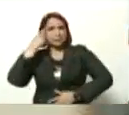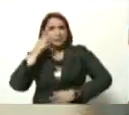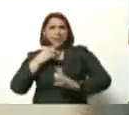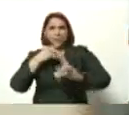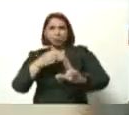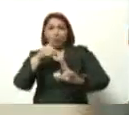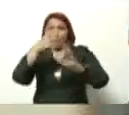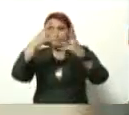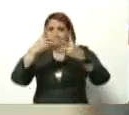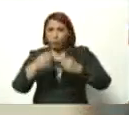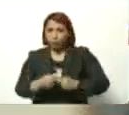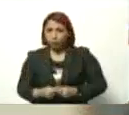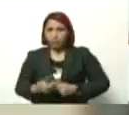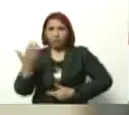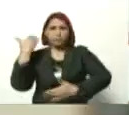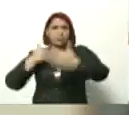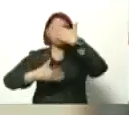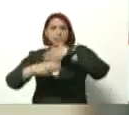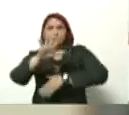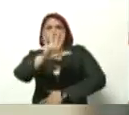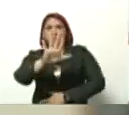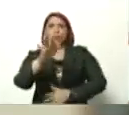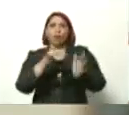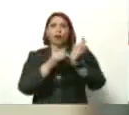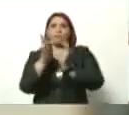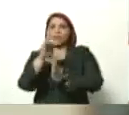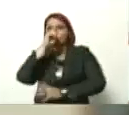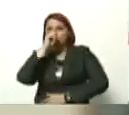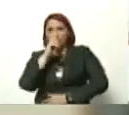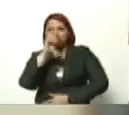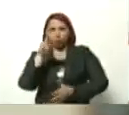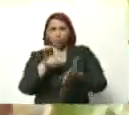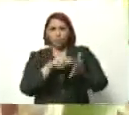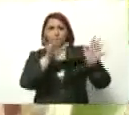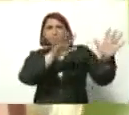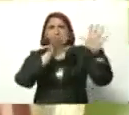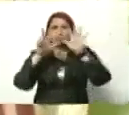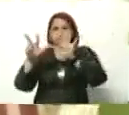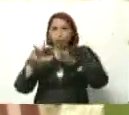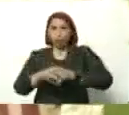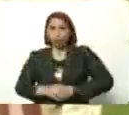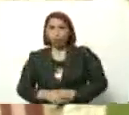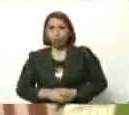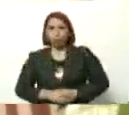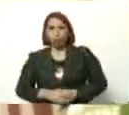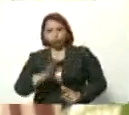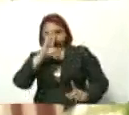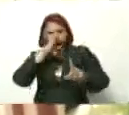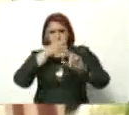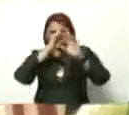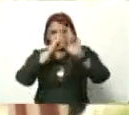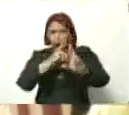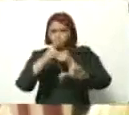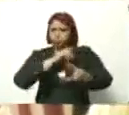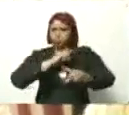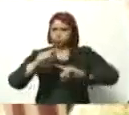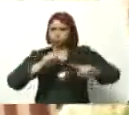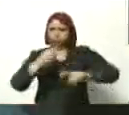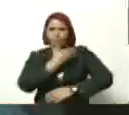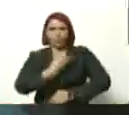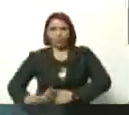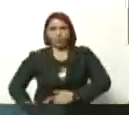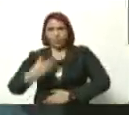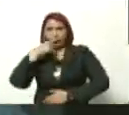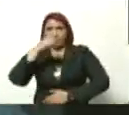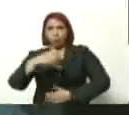proceso data desde el 5 de abril del año 2018 para acatar las instrucciones del presidente de la